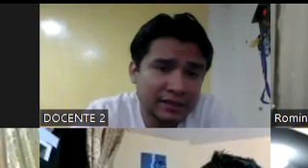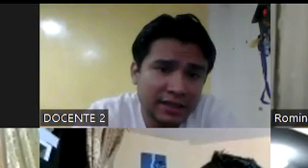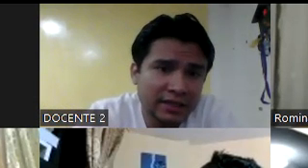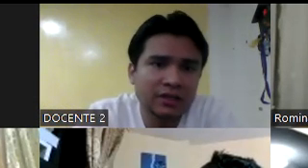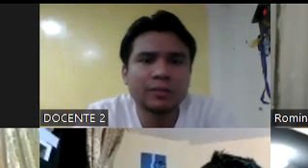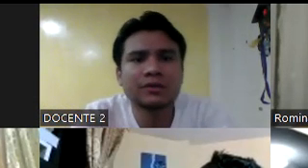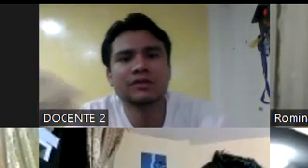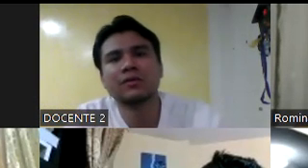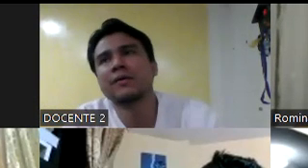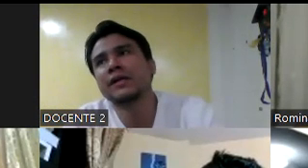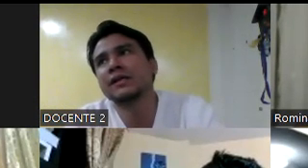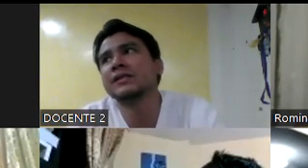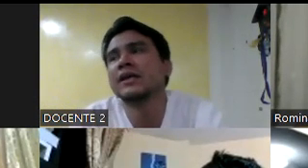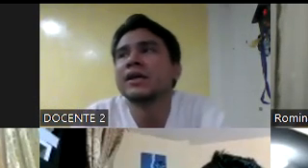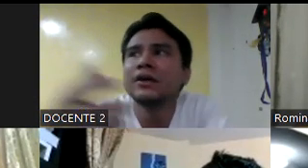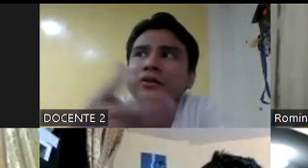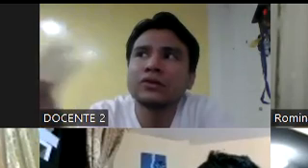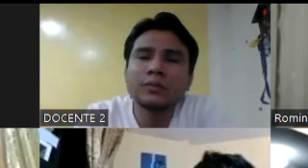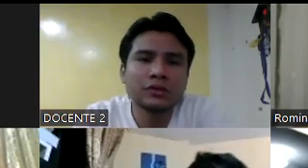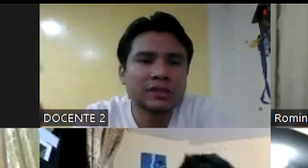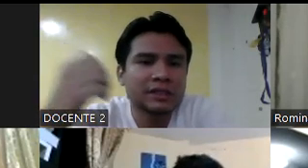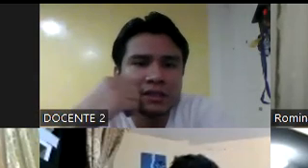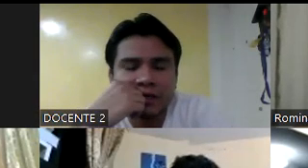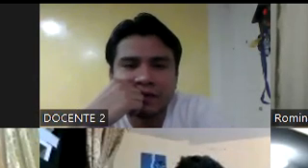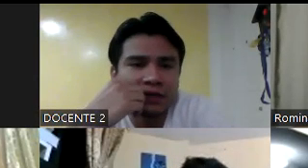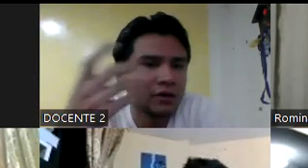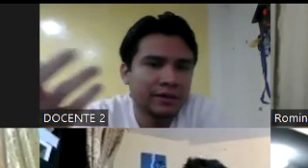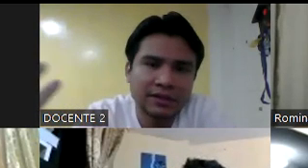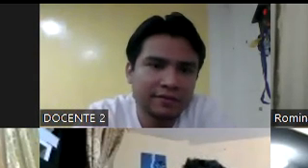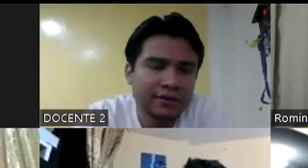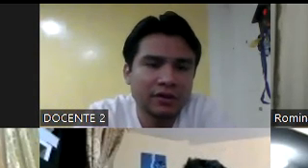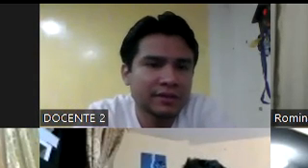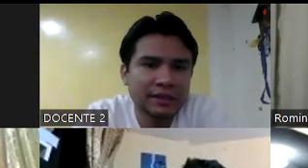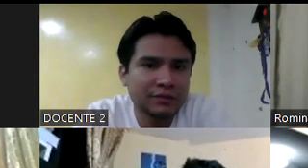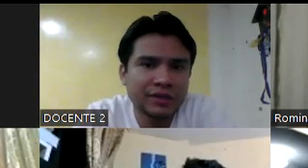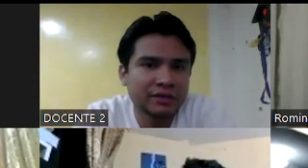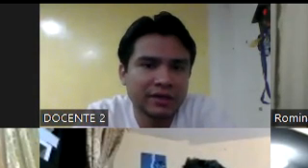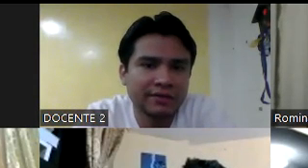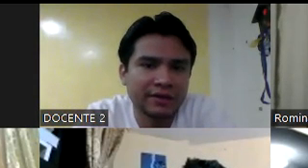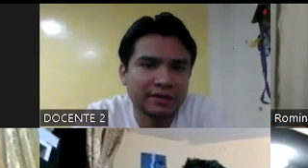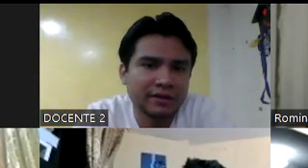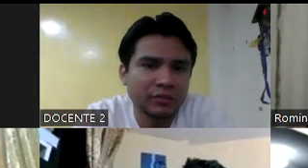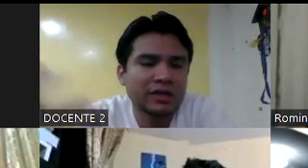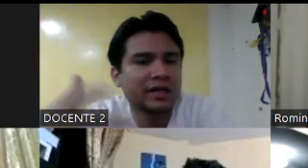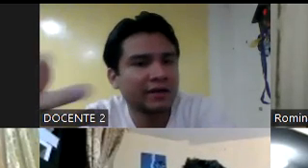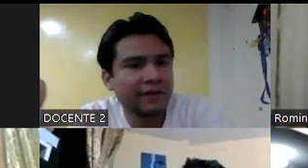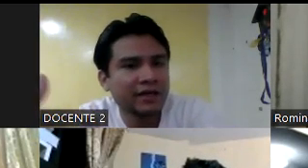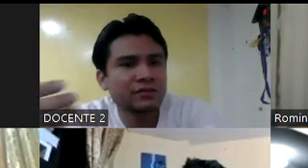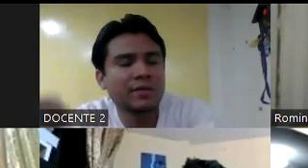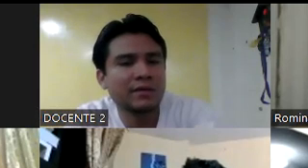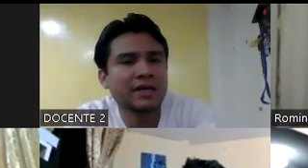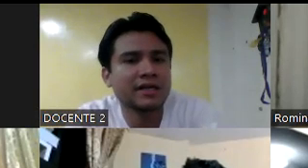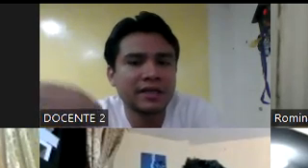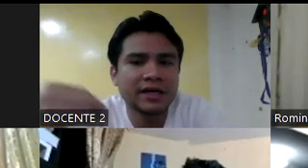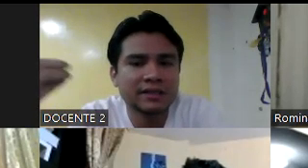caso de que sea dañino, pero si su abuelita dice, yo tomo 2 tazas del café, no le va a hacer ningún daño el café. Porque el café